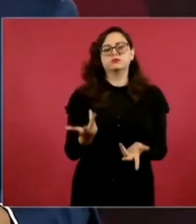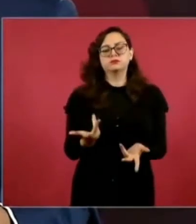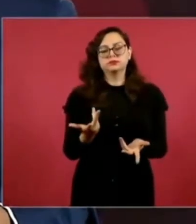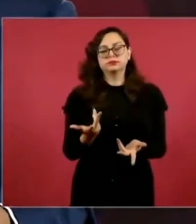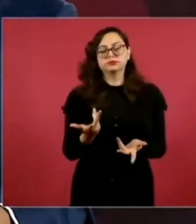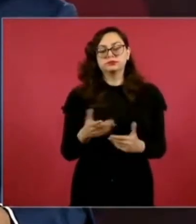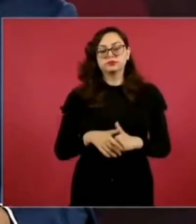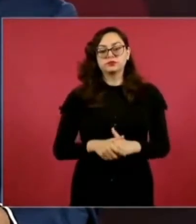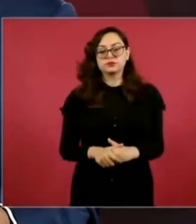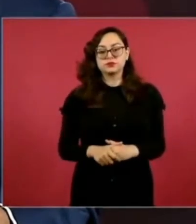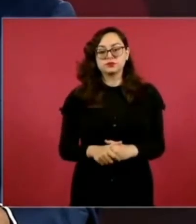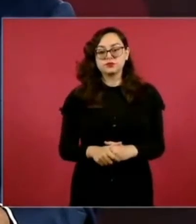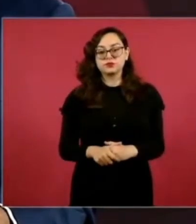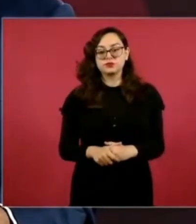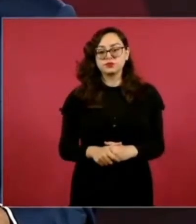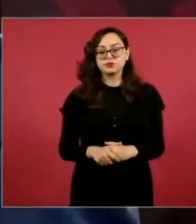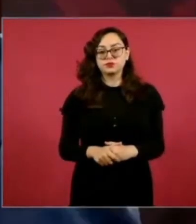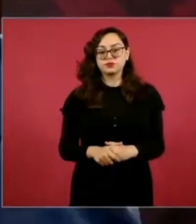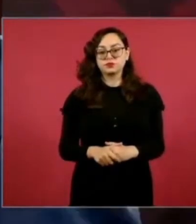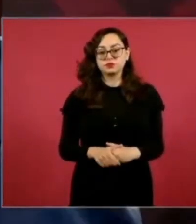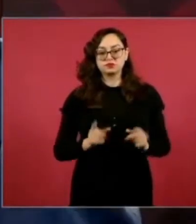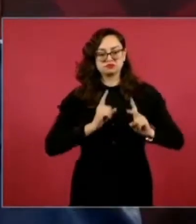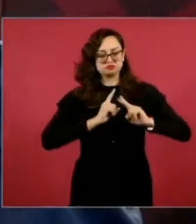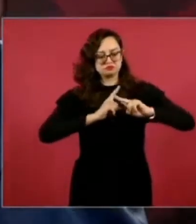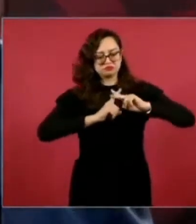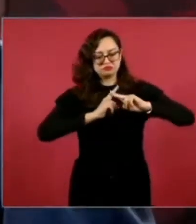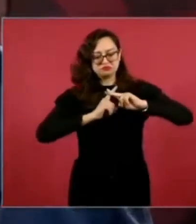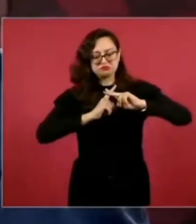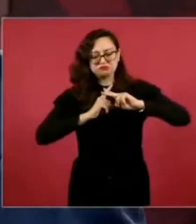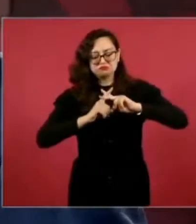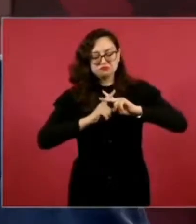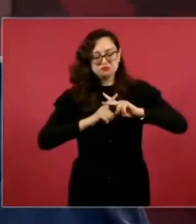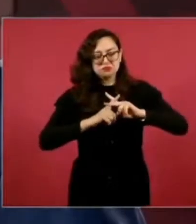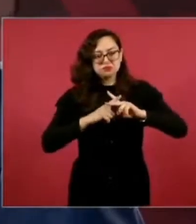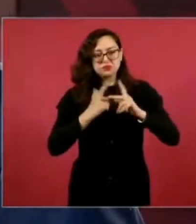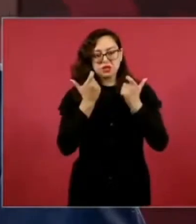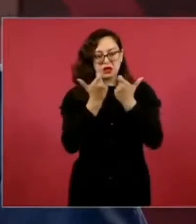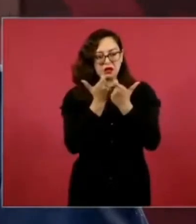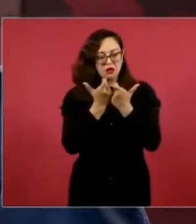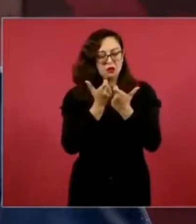y en cifras macroeconómicas, récord.